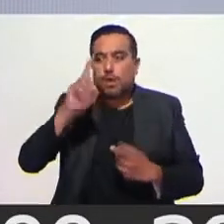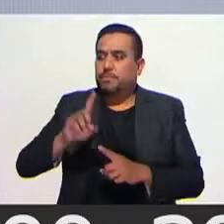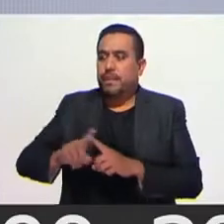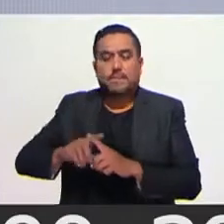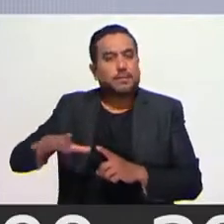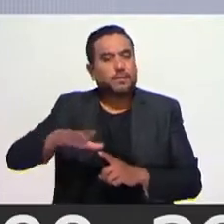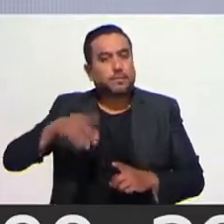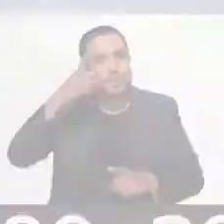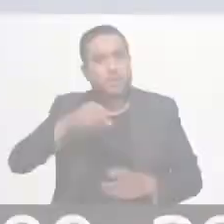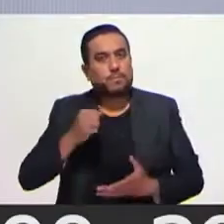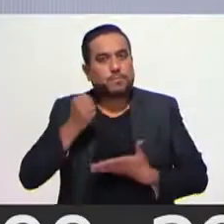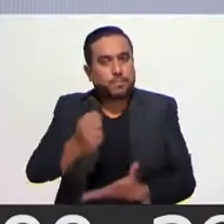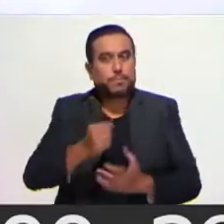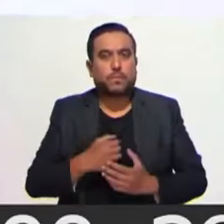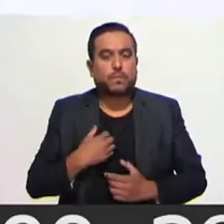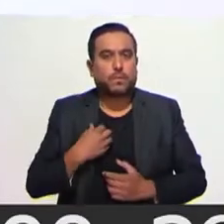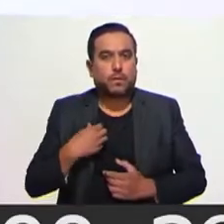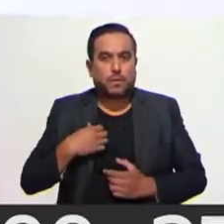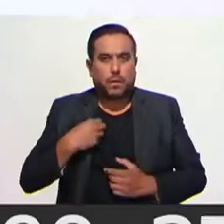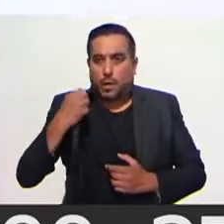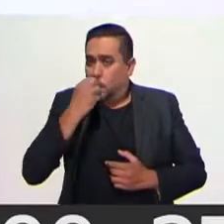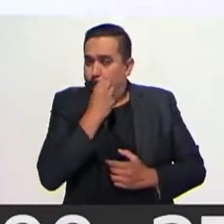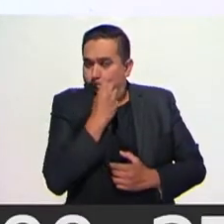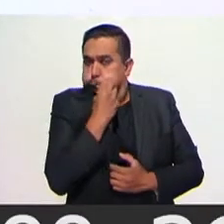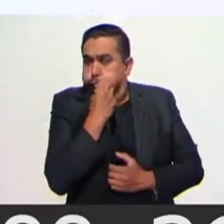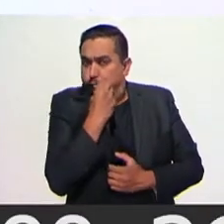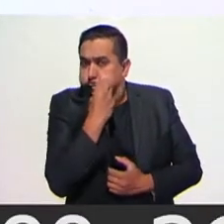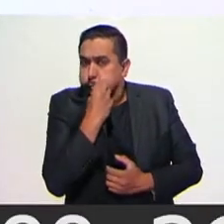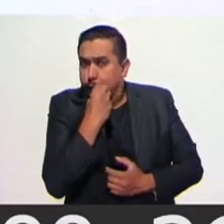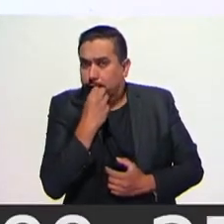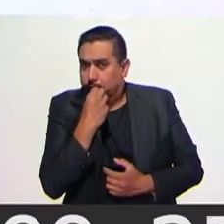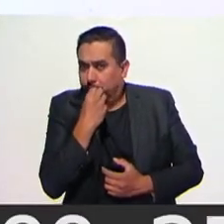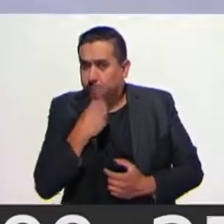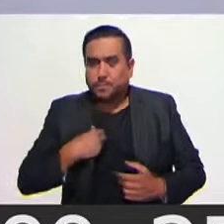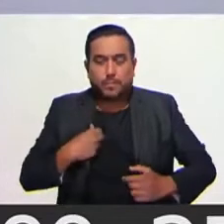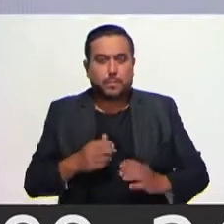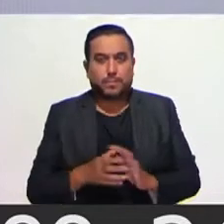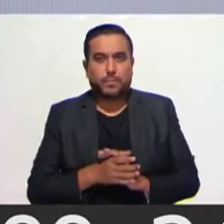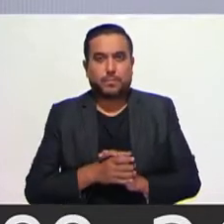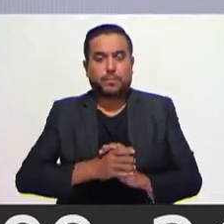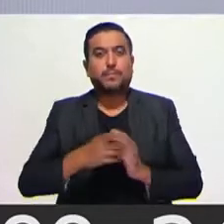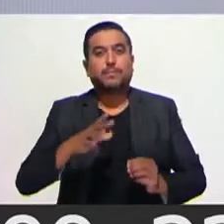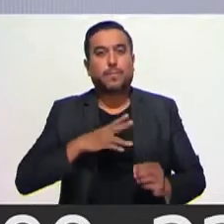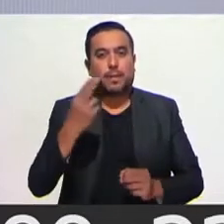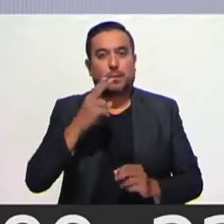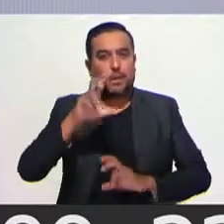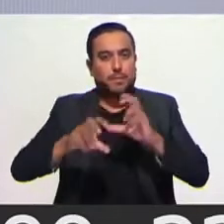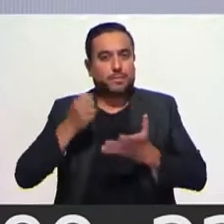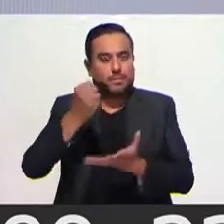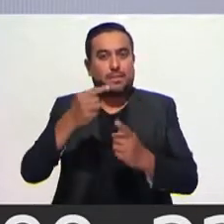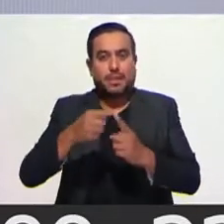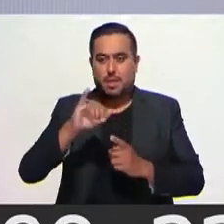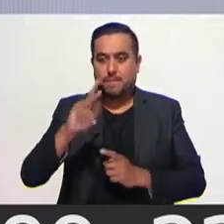están dispuestos a participar. ¿Buscaría que la iniciativa privada financiara también estos proyectos? Por supuesto, la gran inversión de la IP